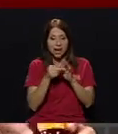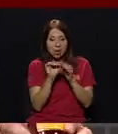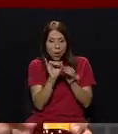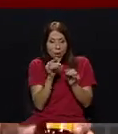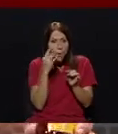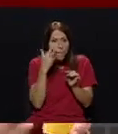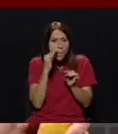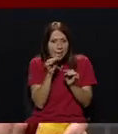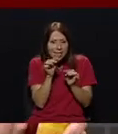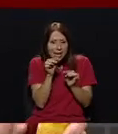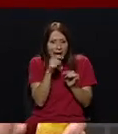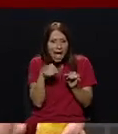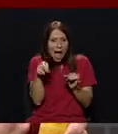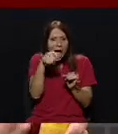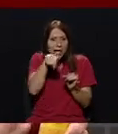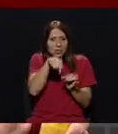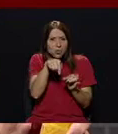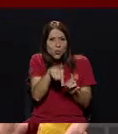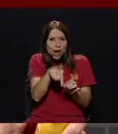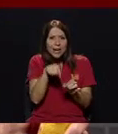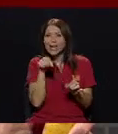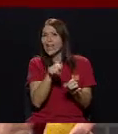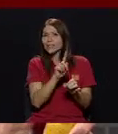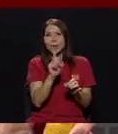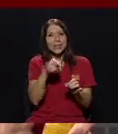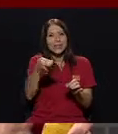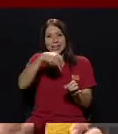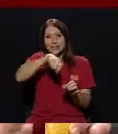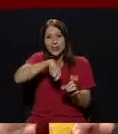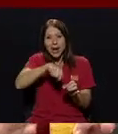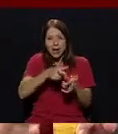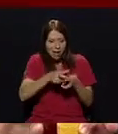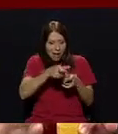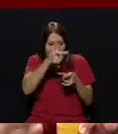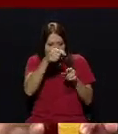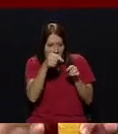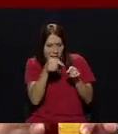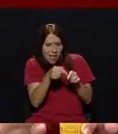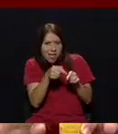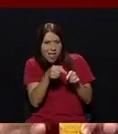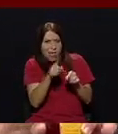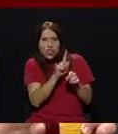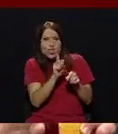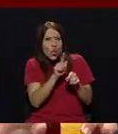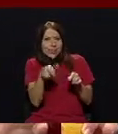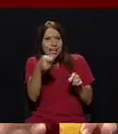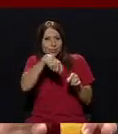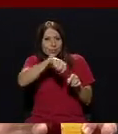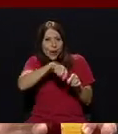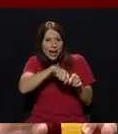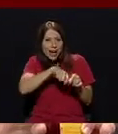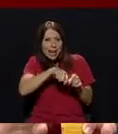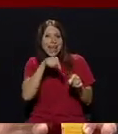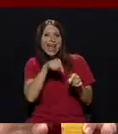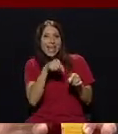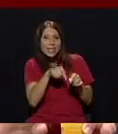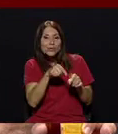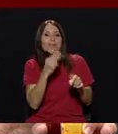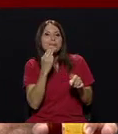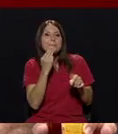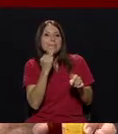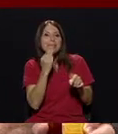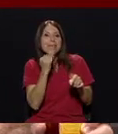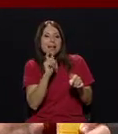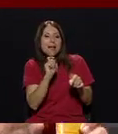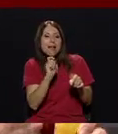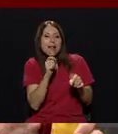ahí en la parte de abajo, que pareciera azúcar, no es azúcar, es miel cristalizada. Uh-huh. Si ese recipiente lo ponemos en baño maría, vuelve a ser miel de abeja. Uh-huh. Eso